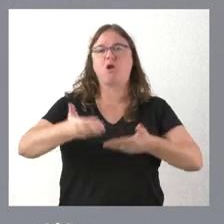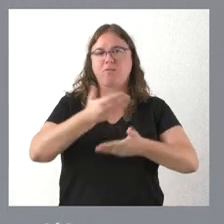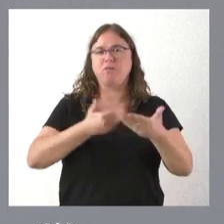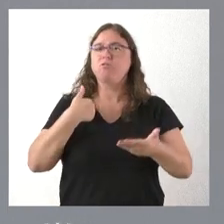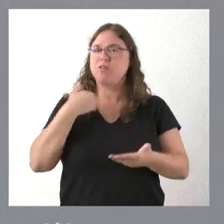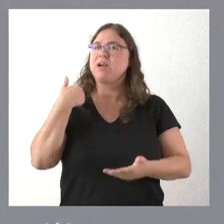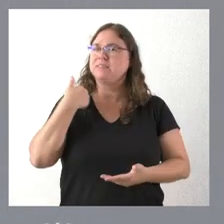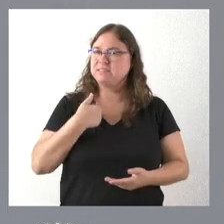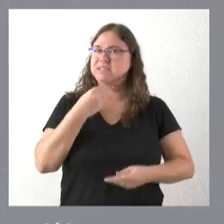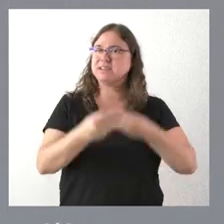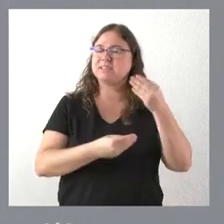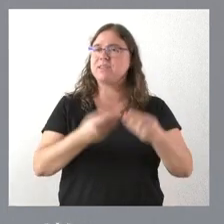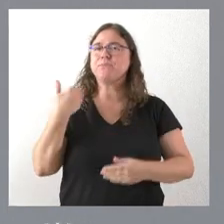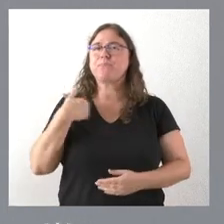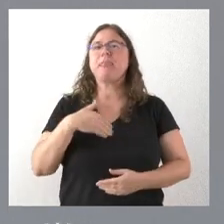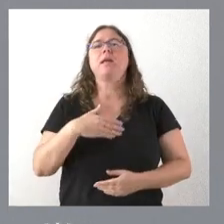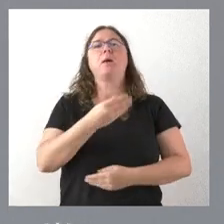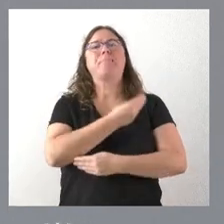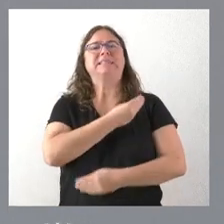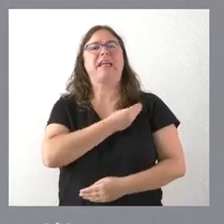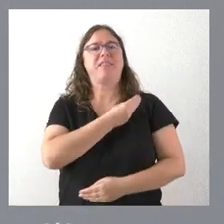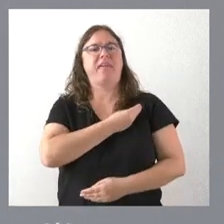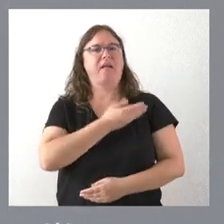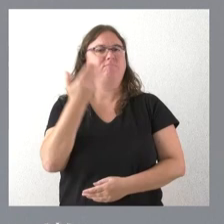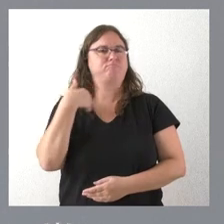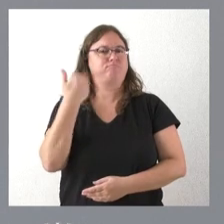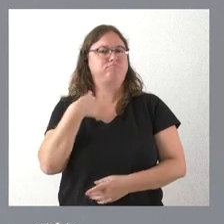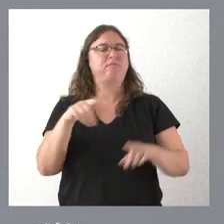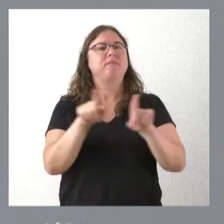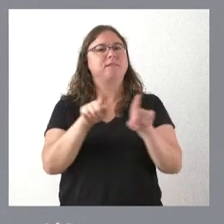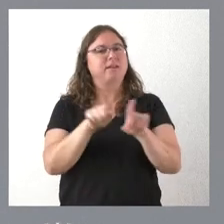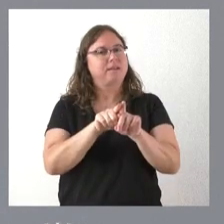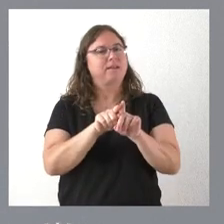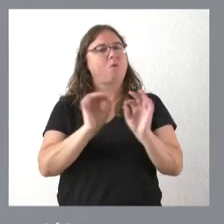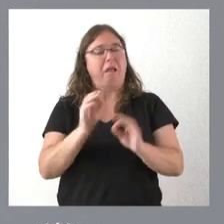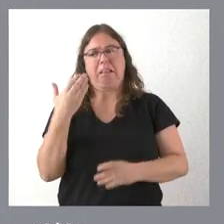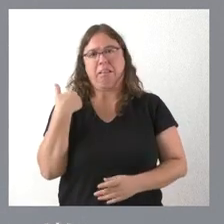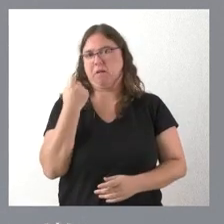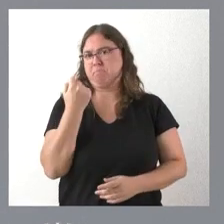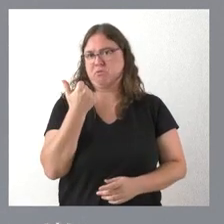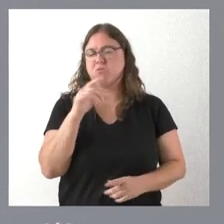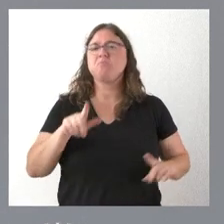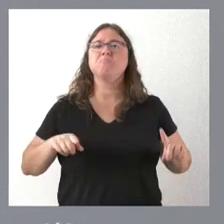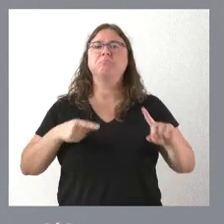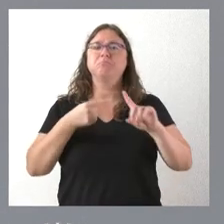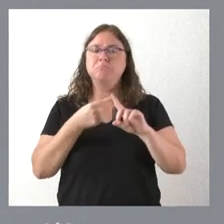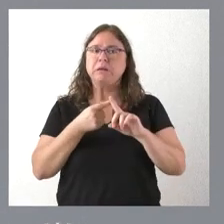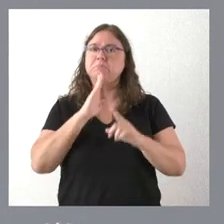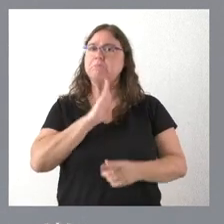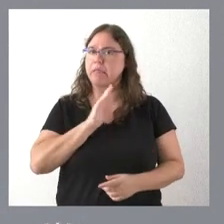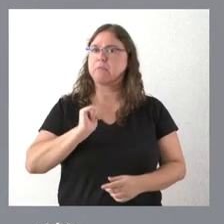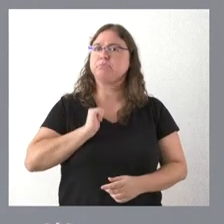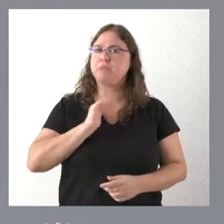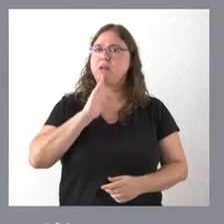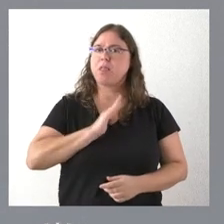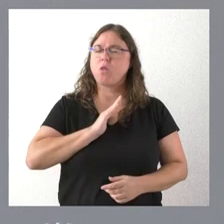recordarán ustedes en el caso de Plasencia con la diócesis no hace mucho tiempo y nos parecería oportuno